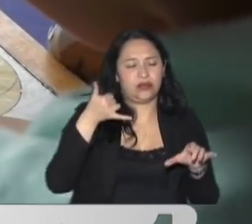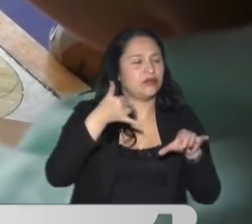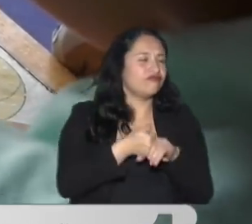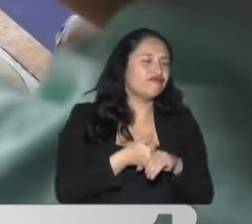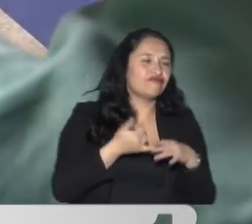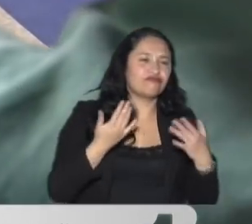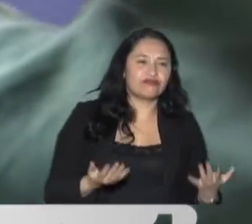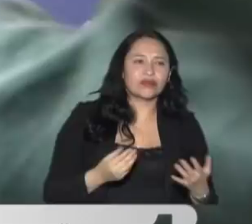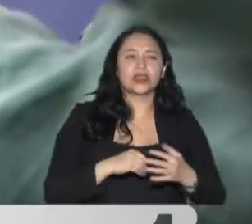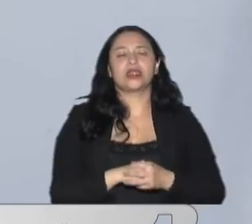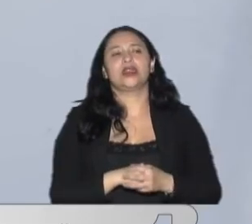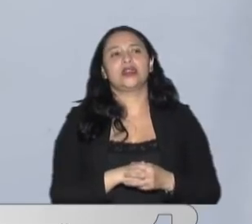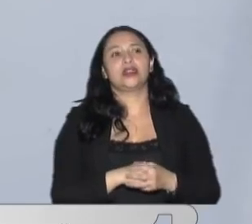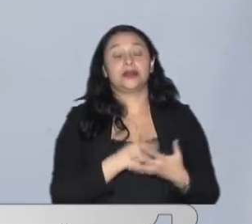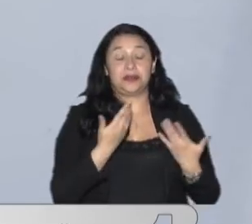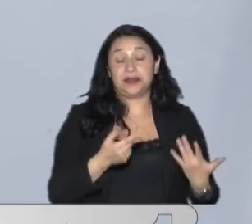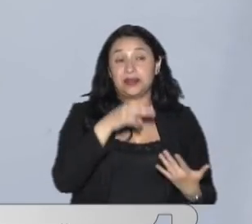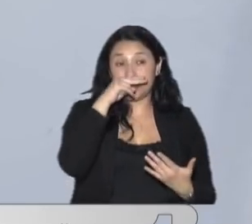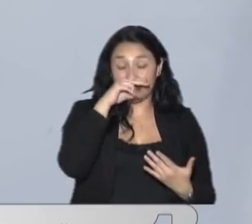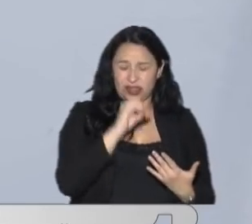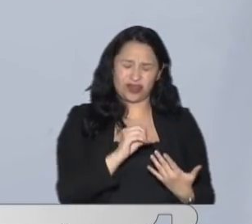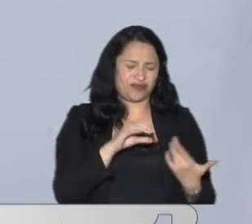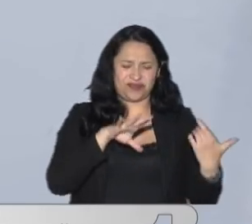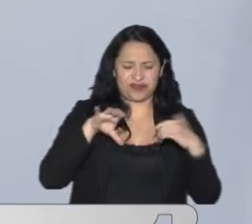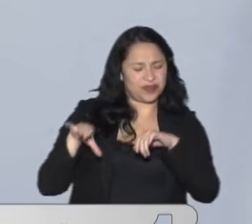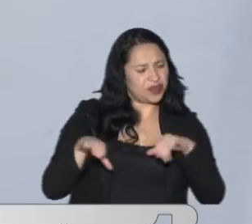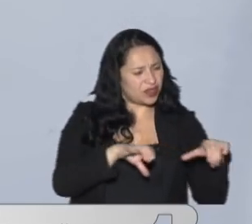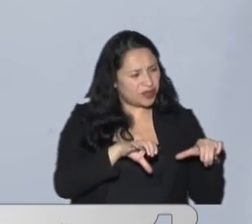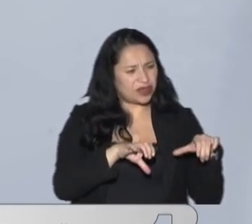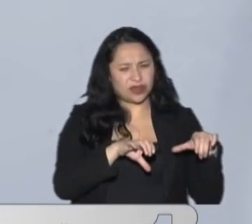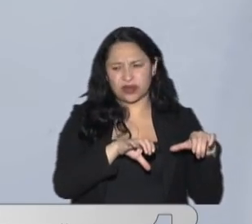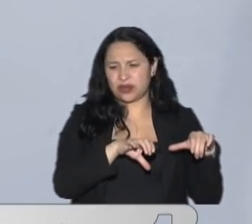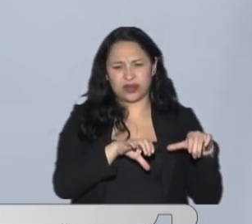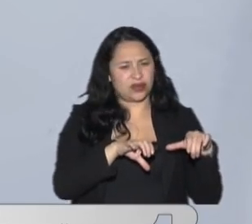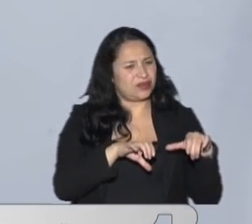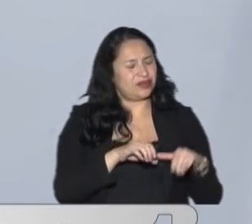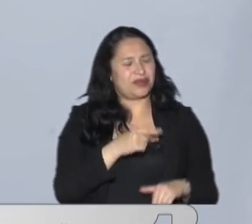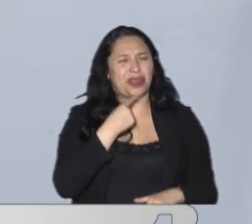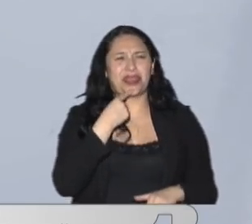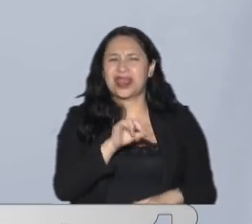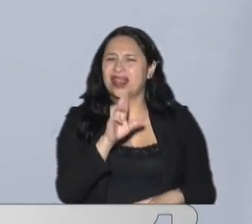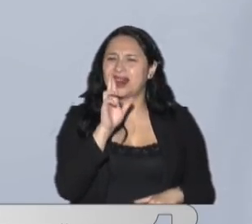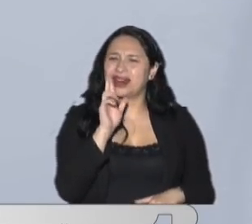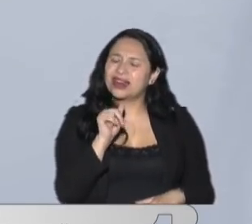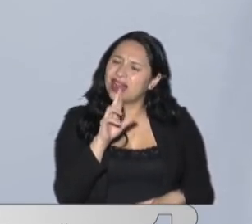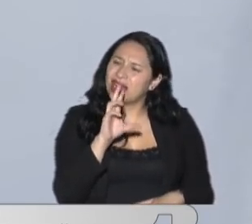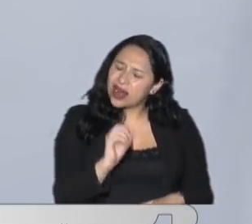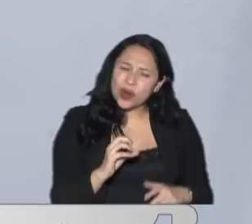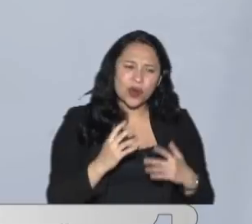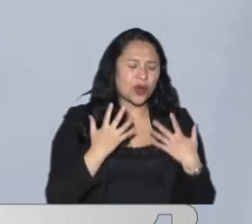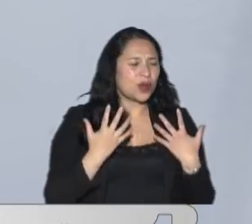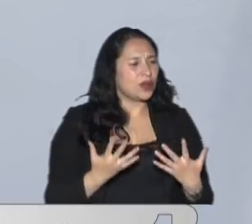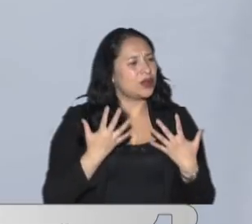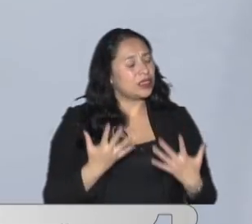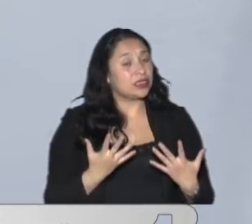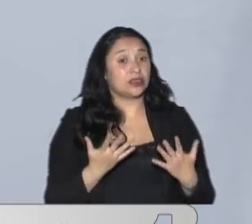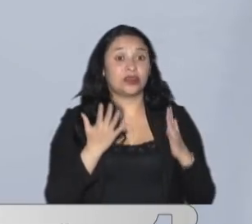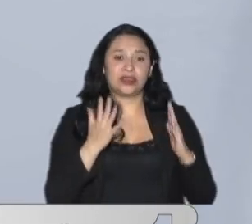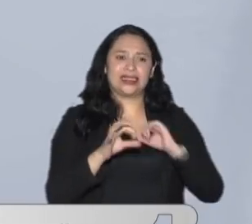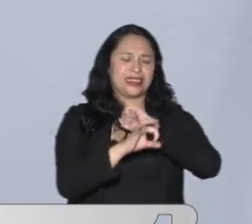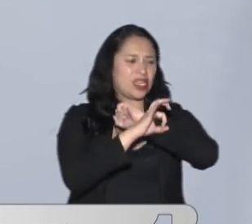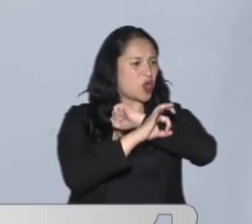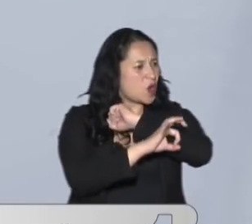él. Él tuvo un comportamiento muy drástico en cuanto a lo psicológico,